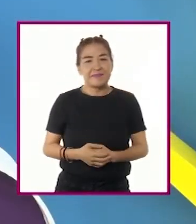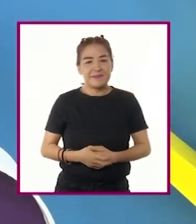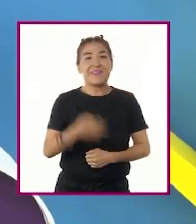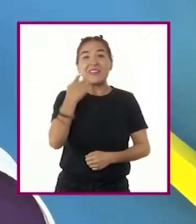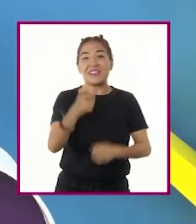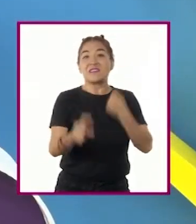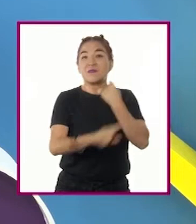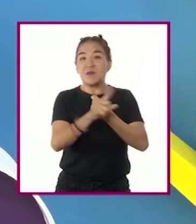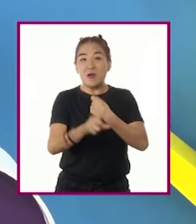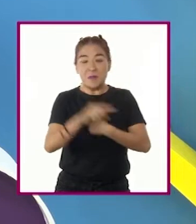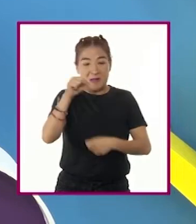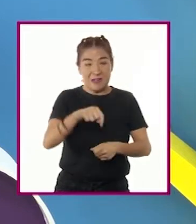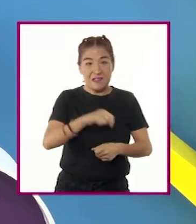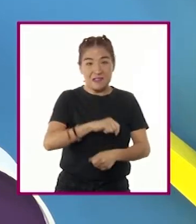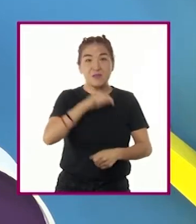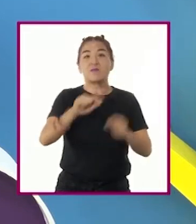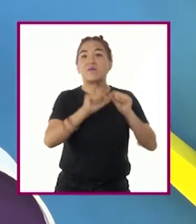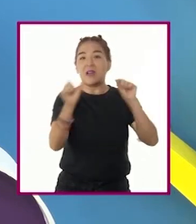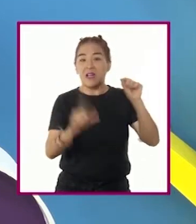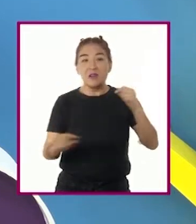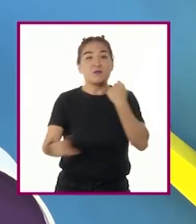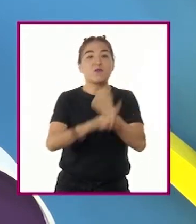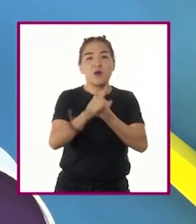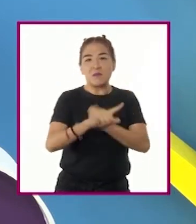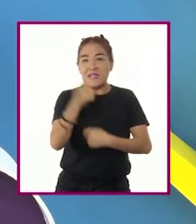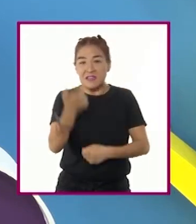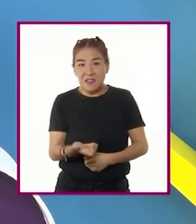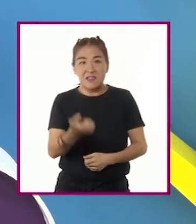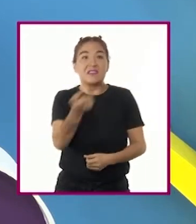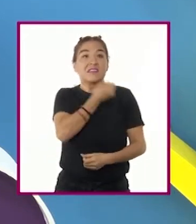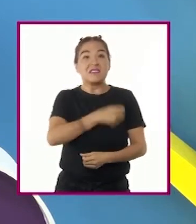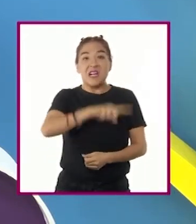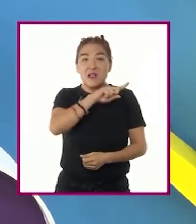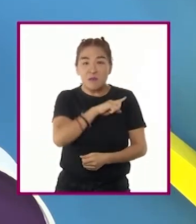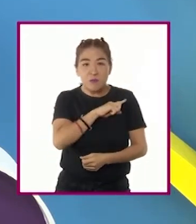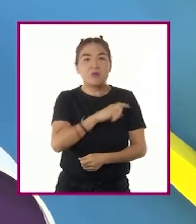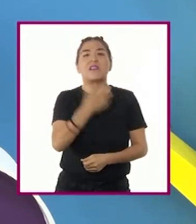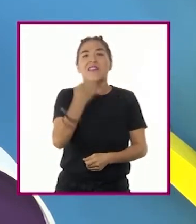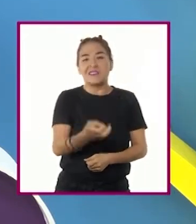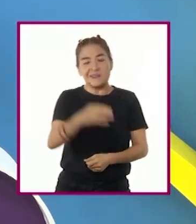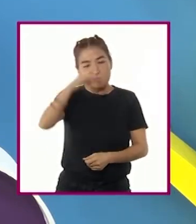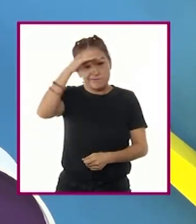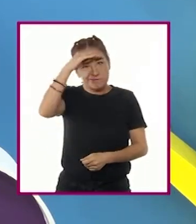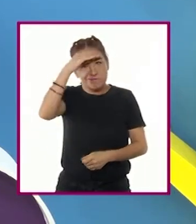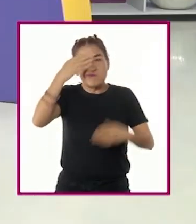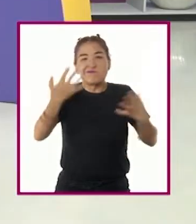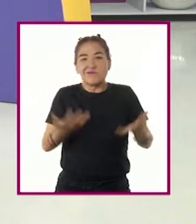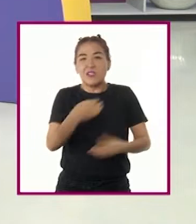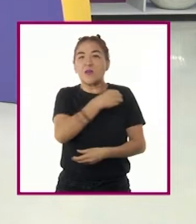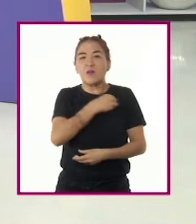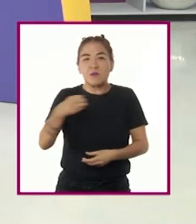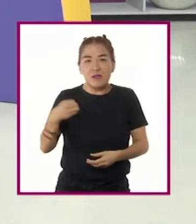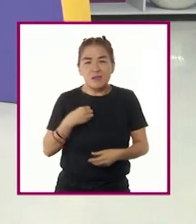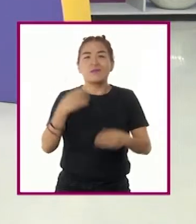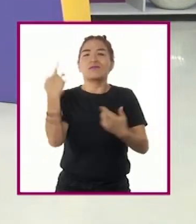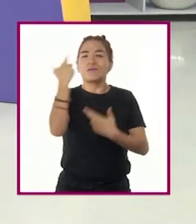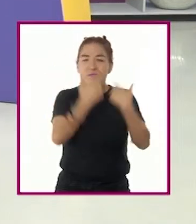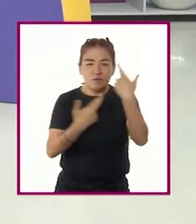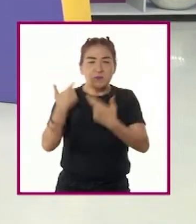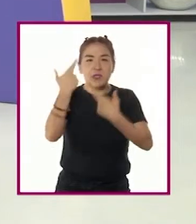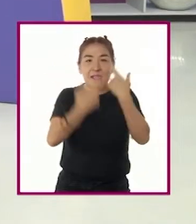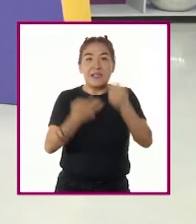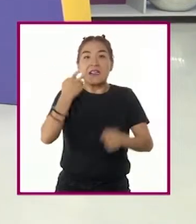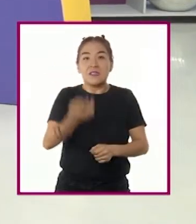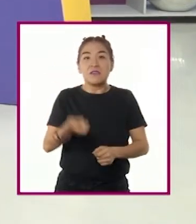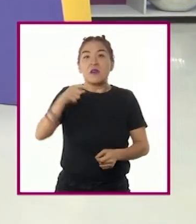específicos del país y la crisis dual, económica y sanitaria nos obligan, por lo tanto, a examinar el estado de